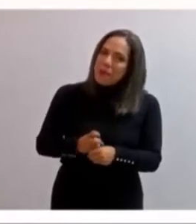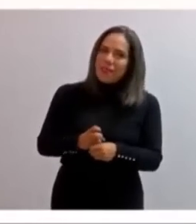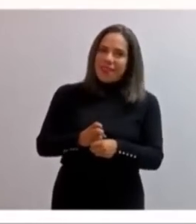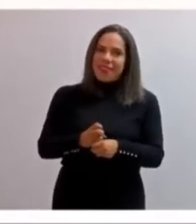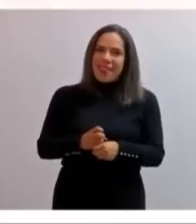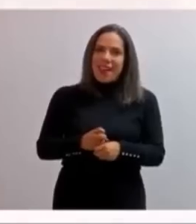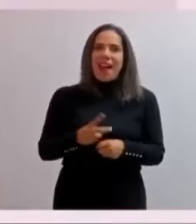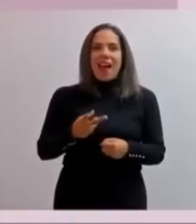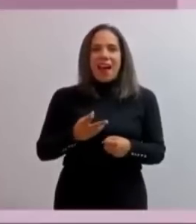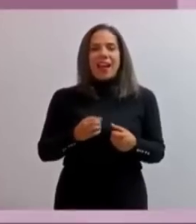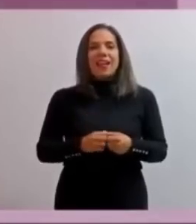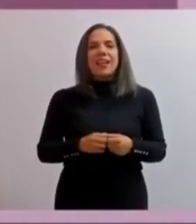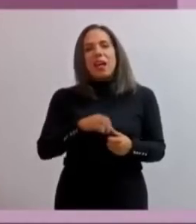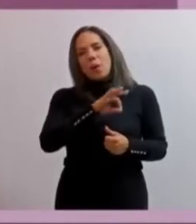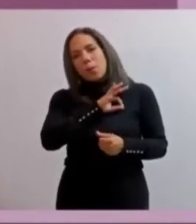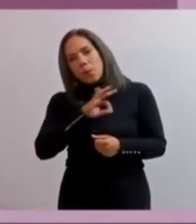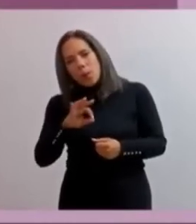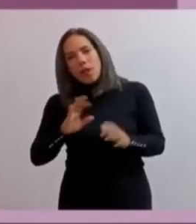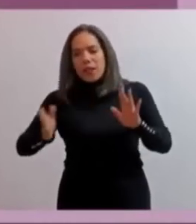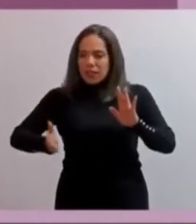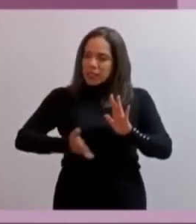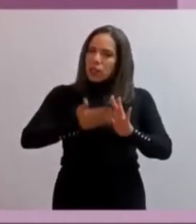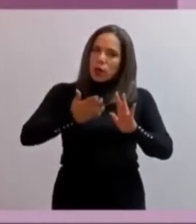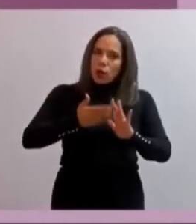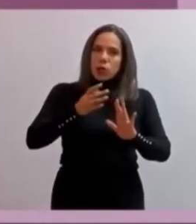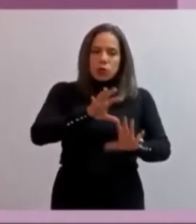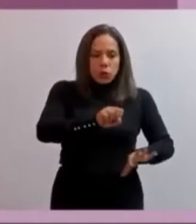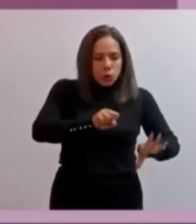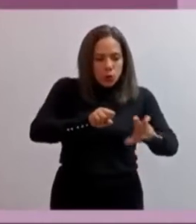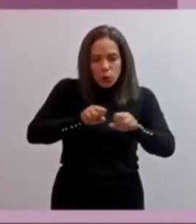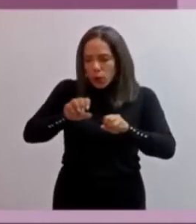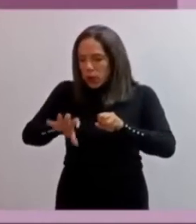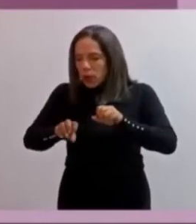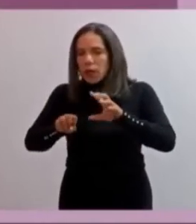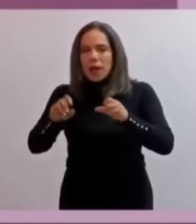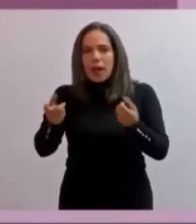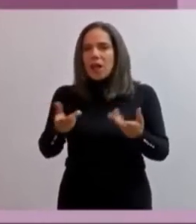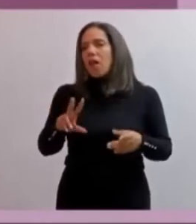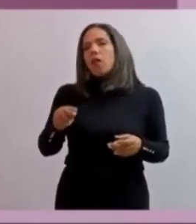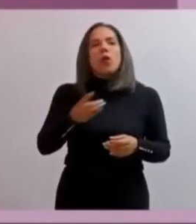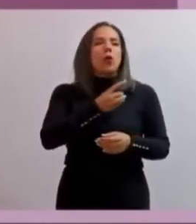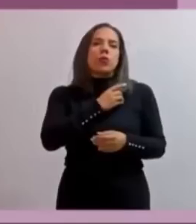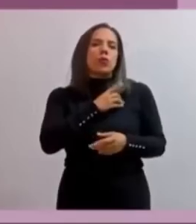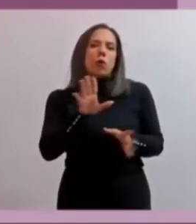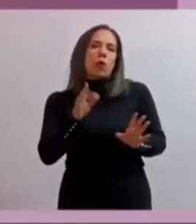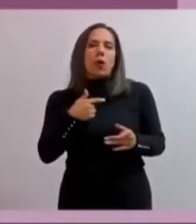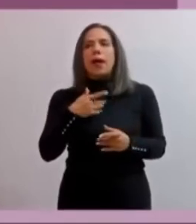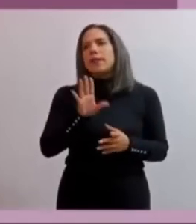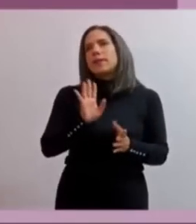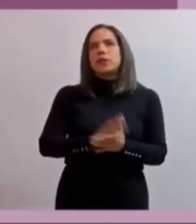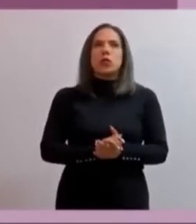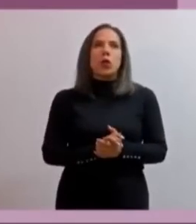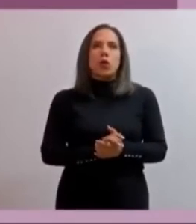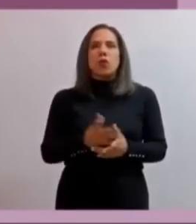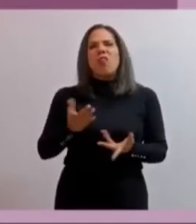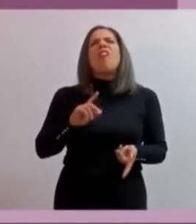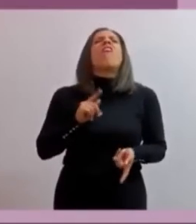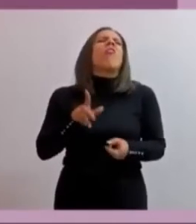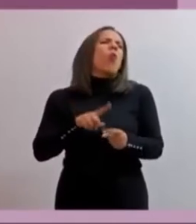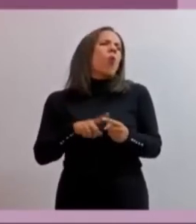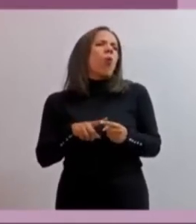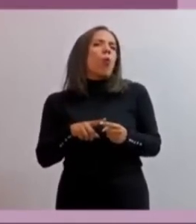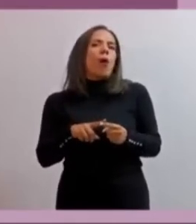a que esté en permanente construcción. Esto es, a que no se vea como, a ver, ¿qué nos toca aplicar? ¿O qué